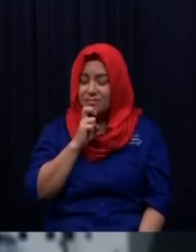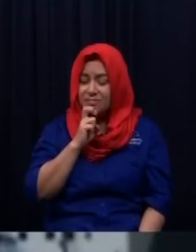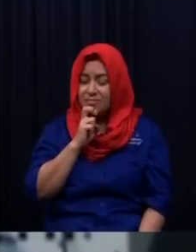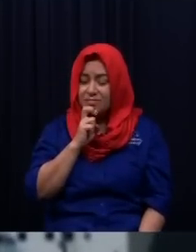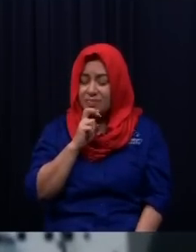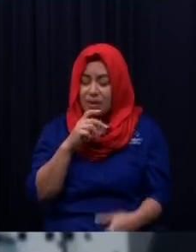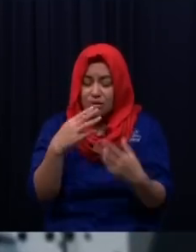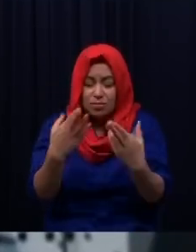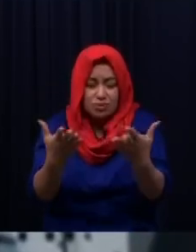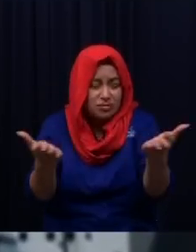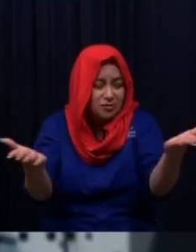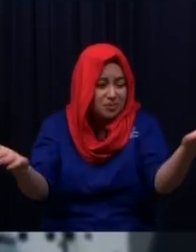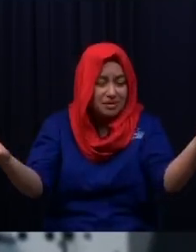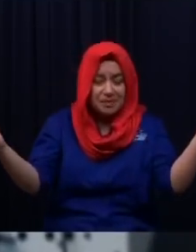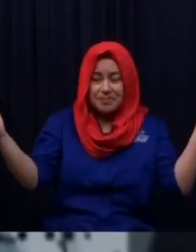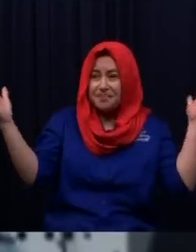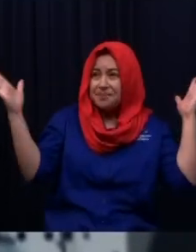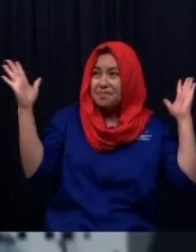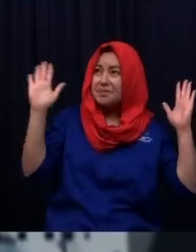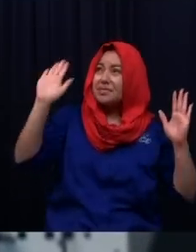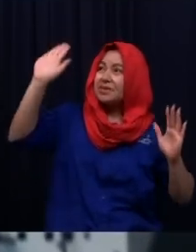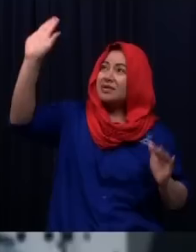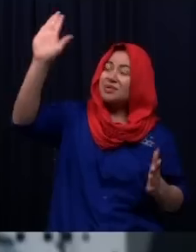rodeado de tu gloria,